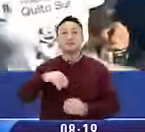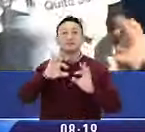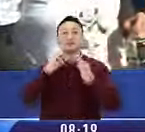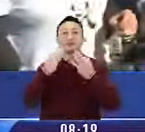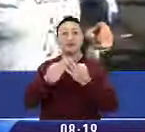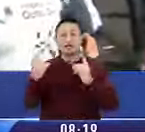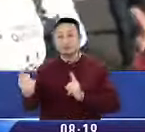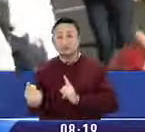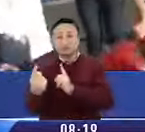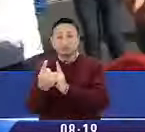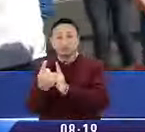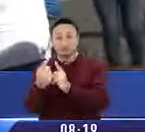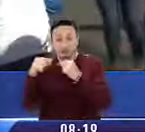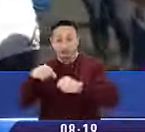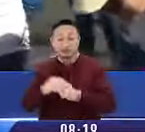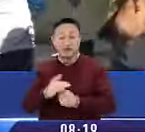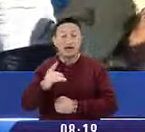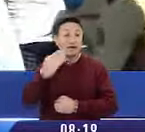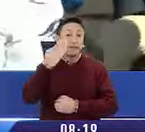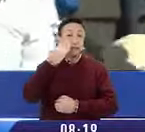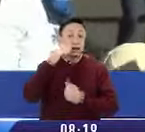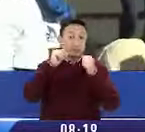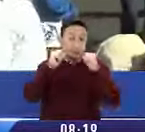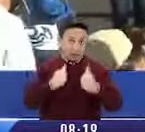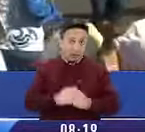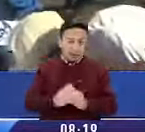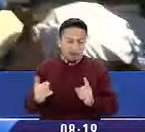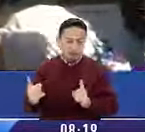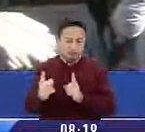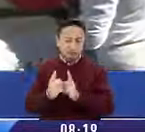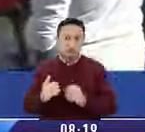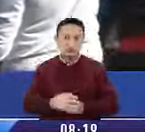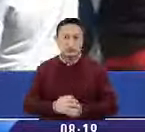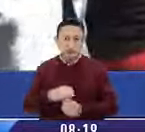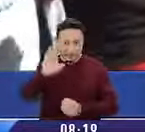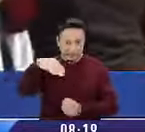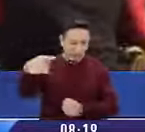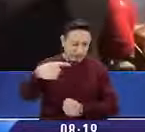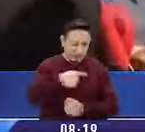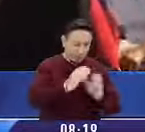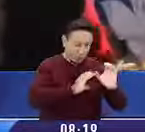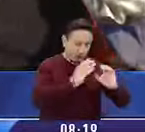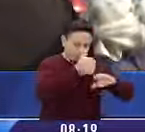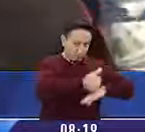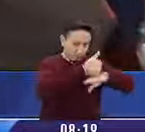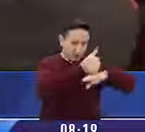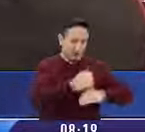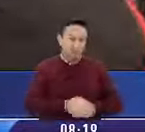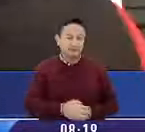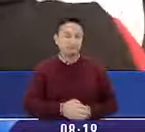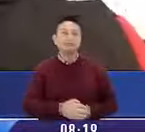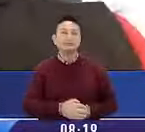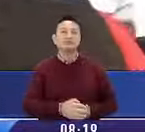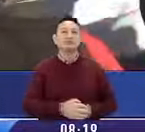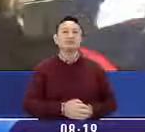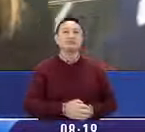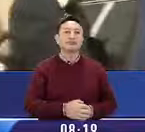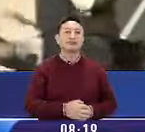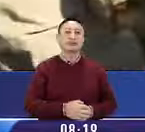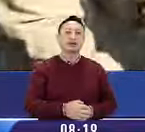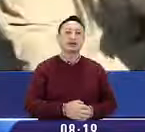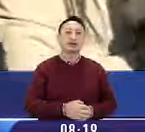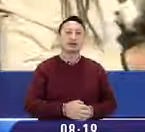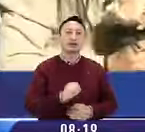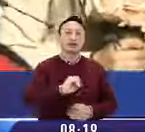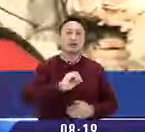familias, justamente con las mamás, con las abuelitas. Y vamos acá, venga gatito, conversemos con la autoridad pertinente del hospital. Buenos días, disculpe